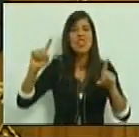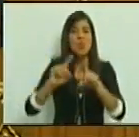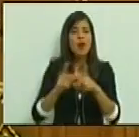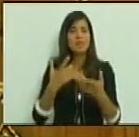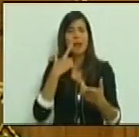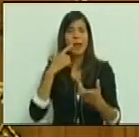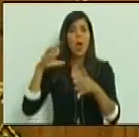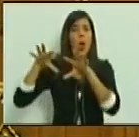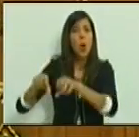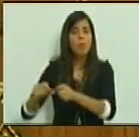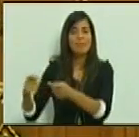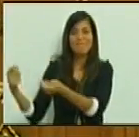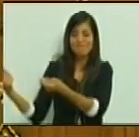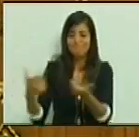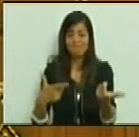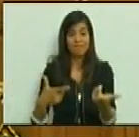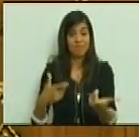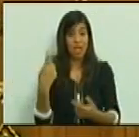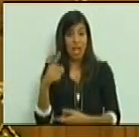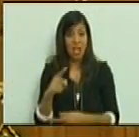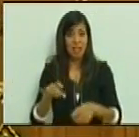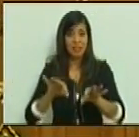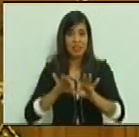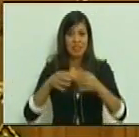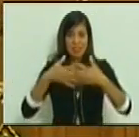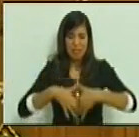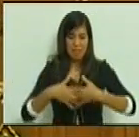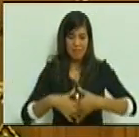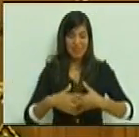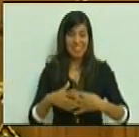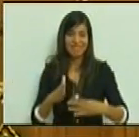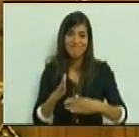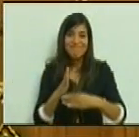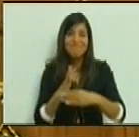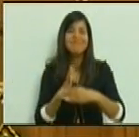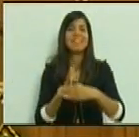compraron, y ahí están, a media máquina, a un cuarto de máquina,